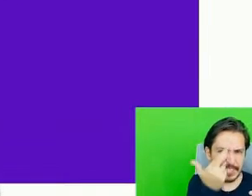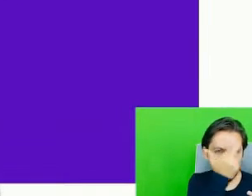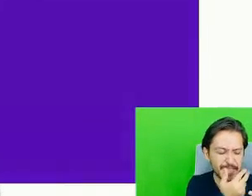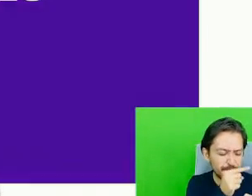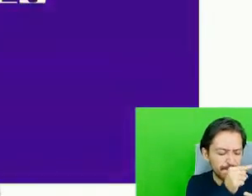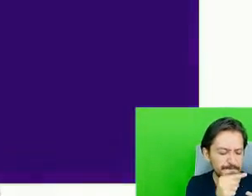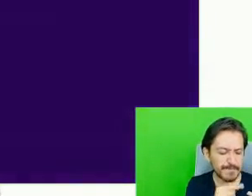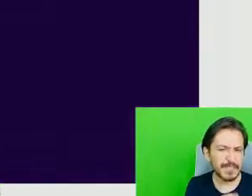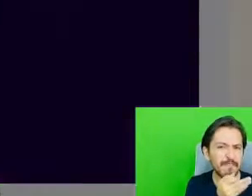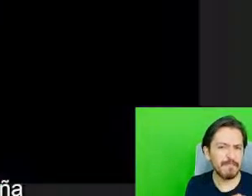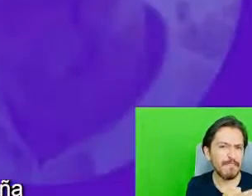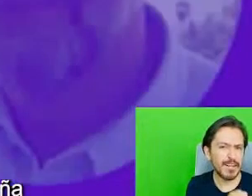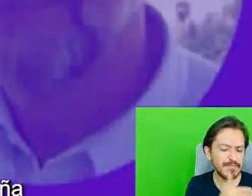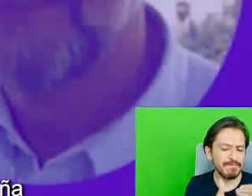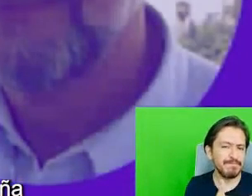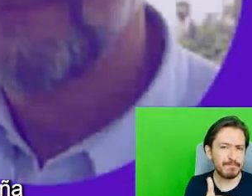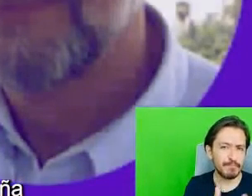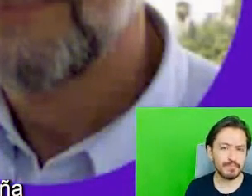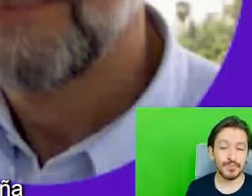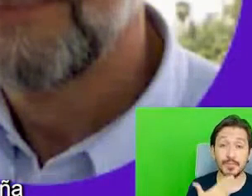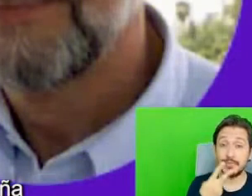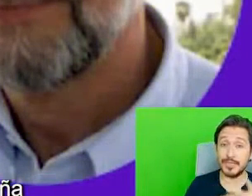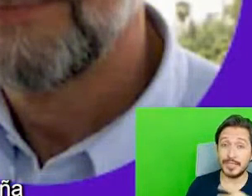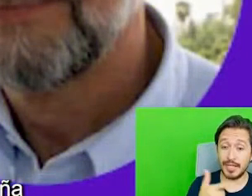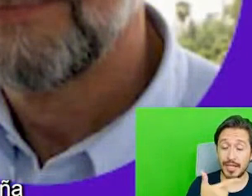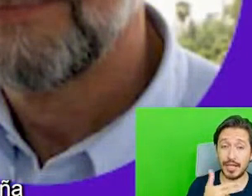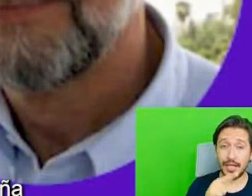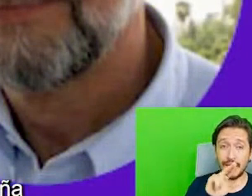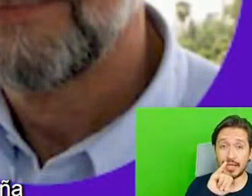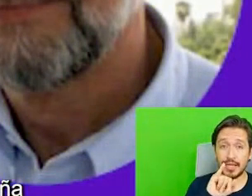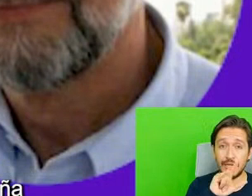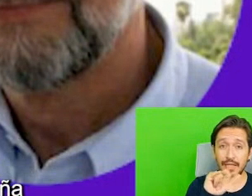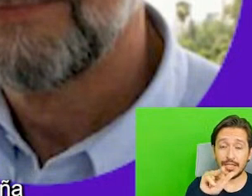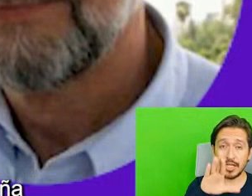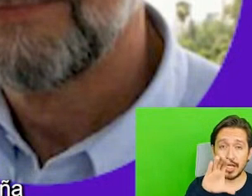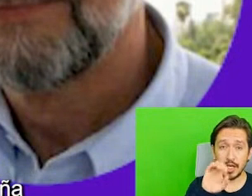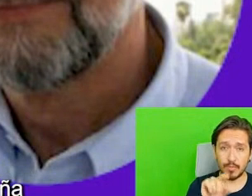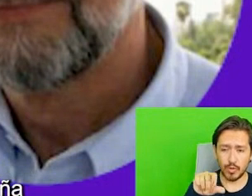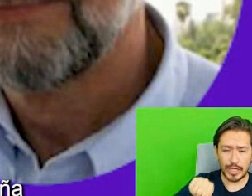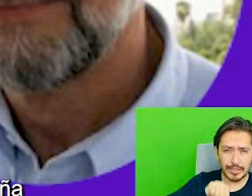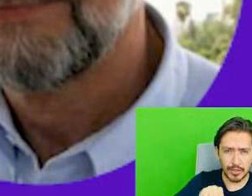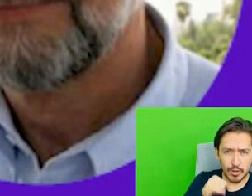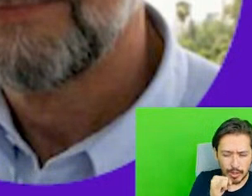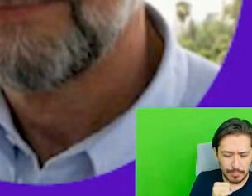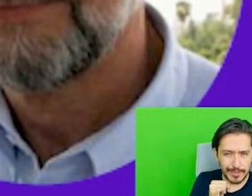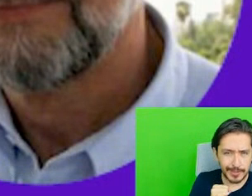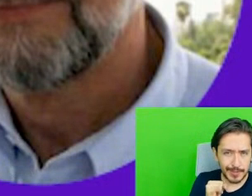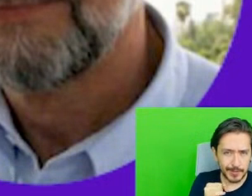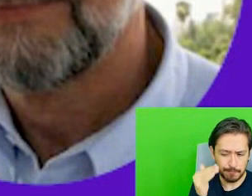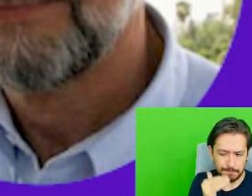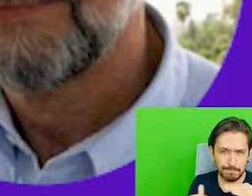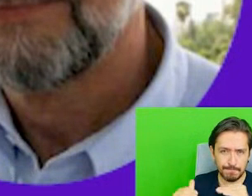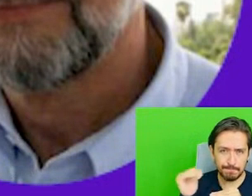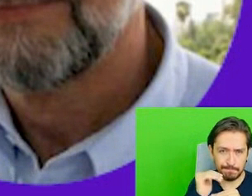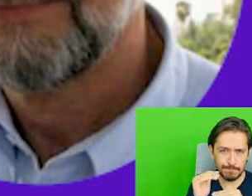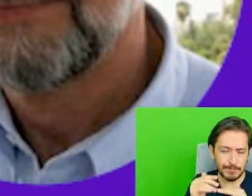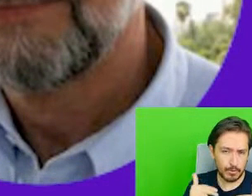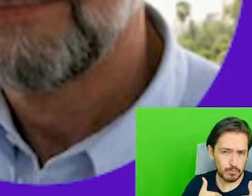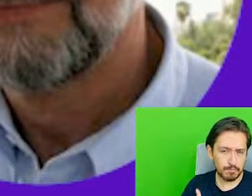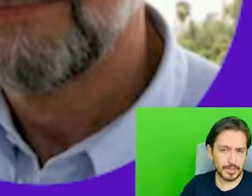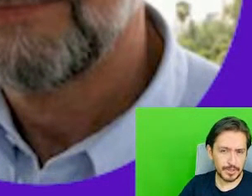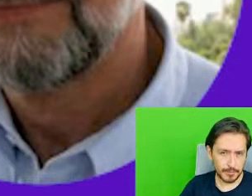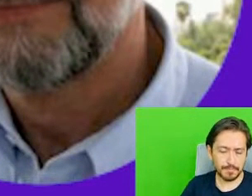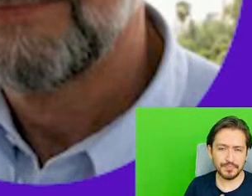y los retos por venir. Le damos la bienvenida a Guillermo de la Peña, del Centro de Investigaciones y Estudios Superiores de Antropología